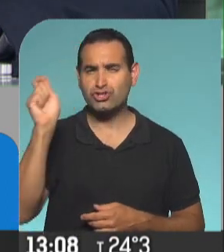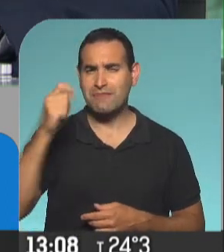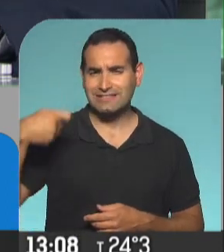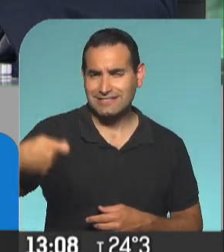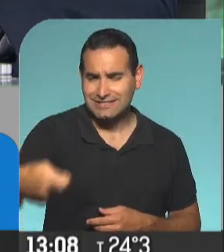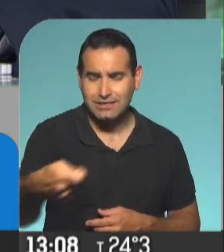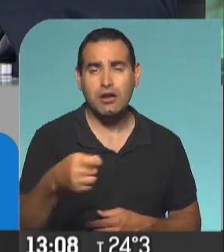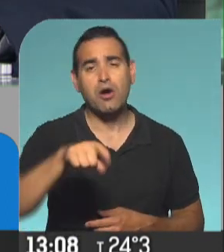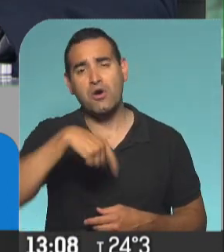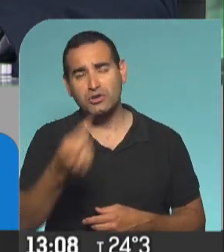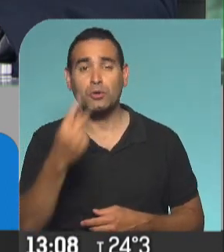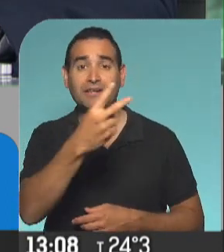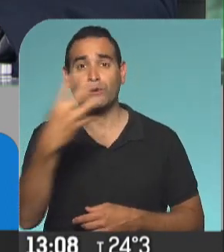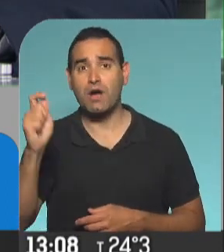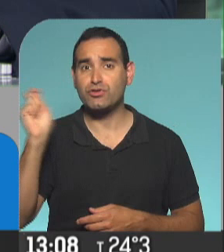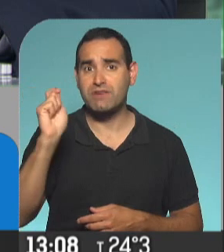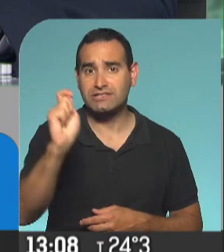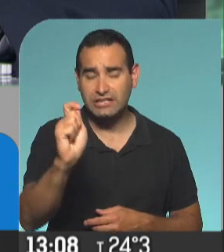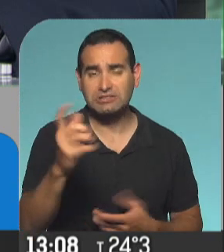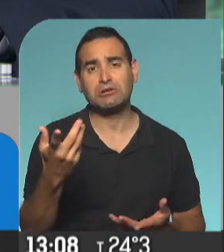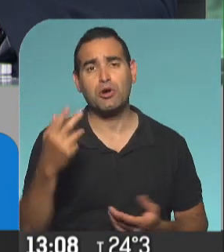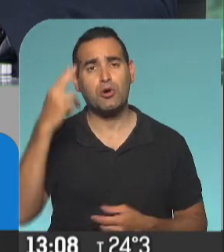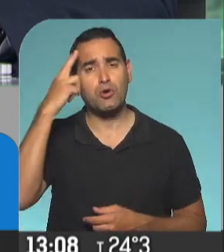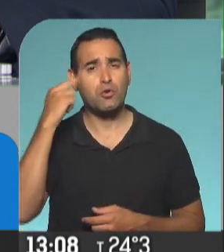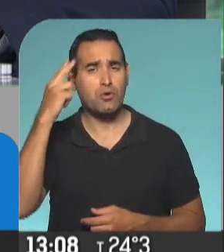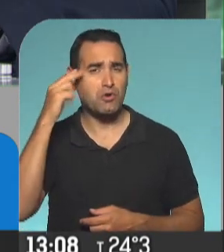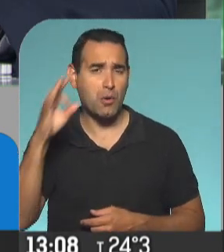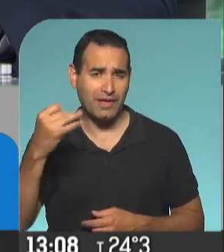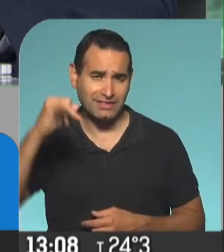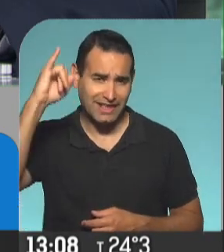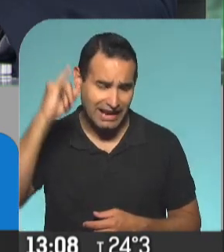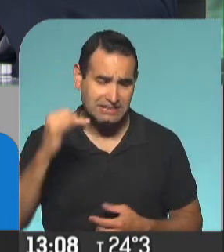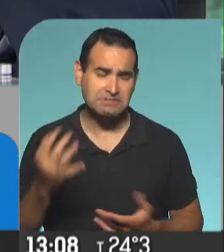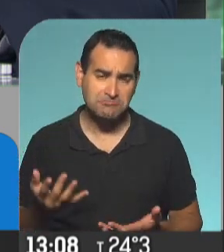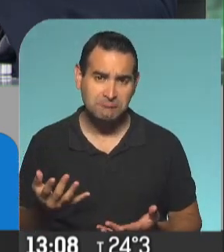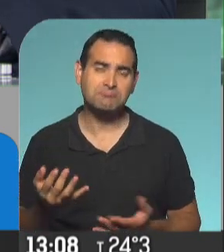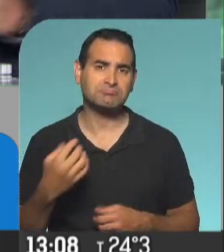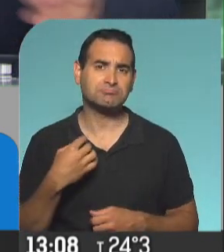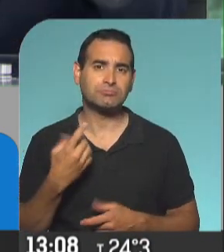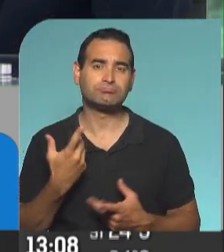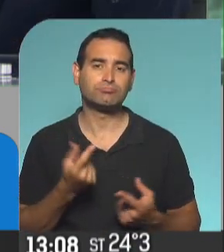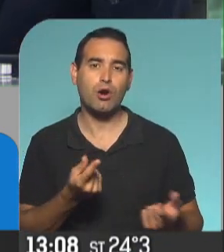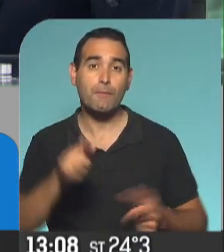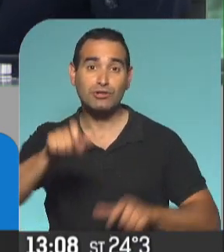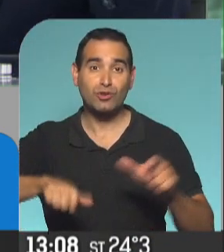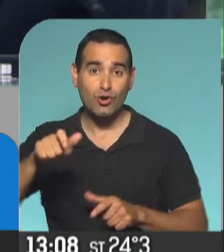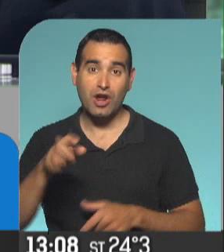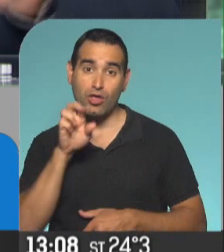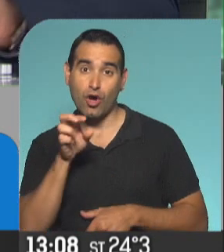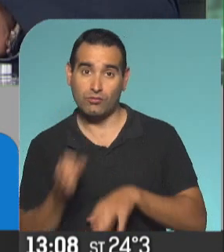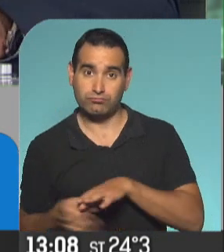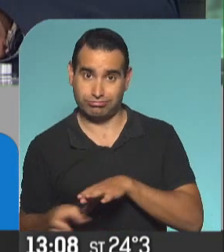financiación es a 24 meses a tasa del 9 con 90 en estos valores con lo cual nosotros captamos el público que tiene el dólar